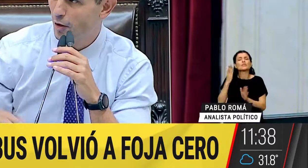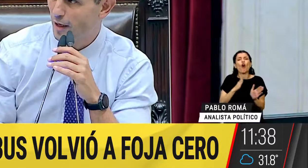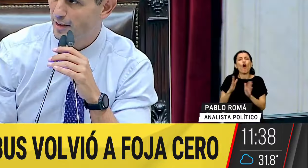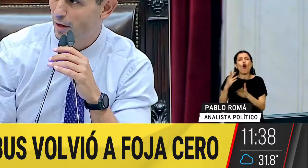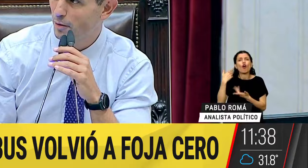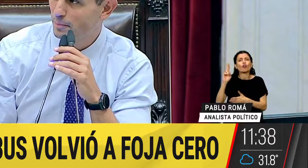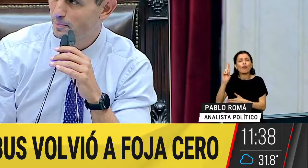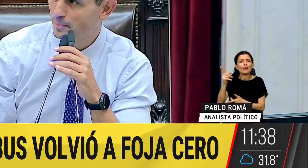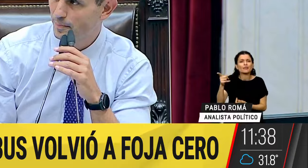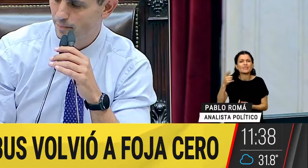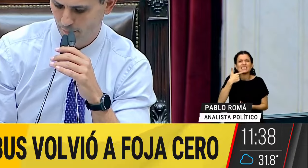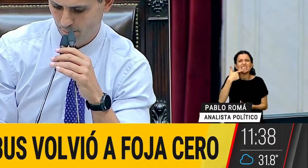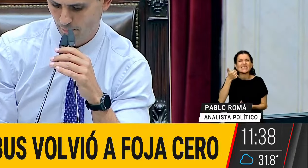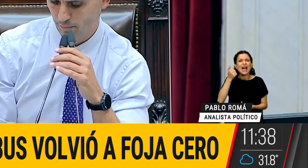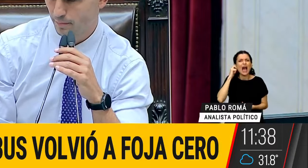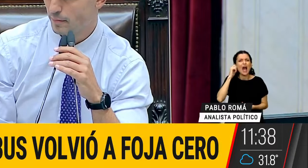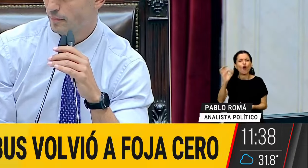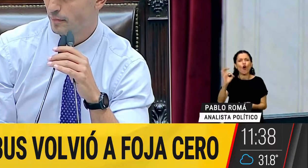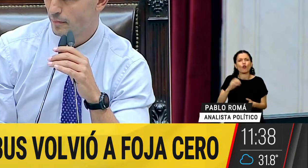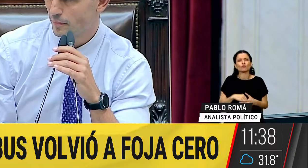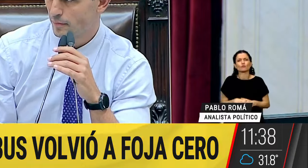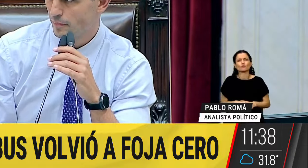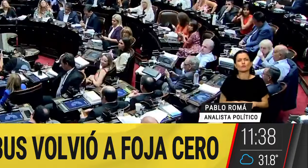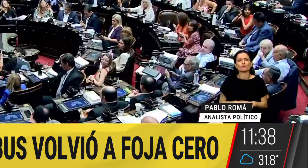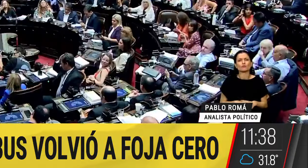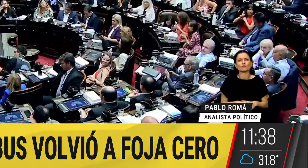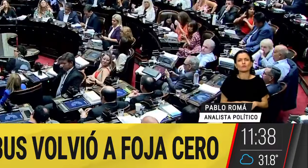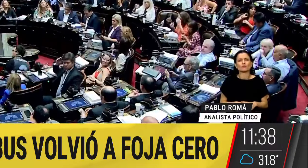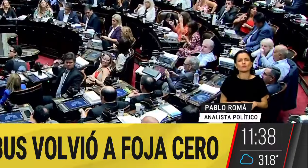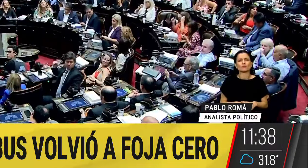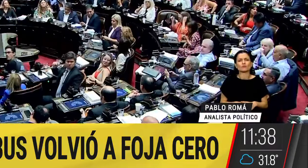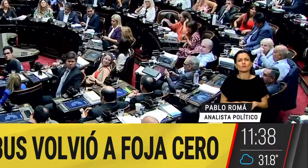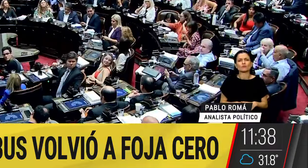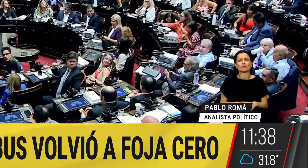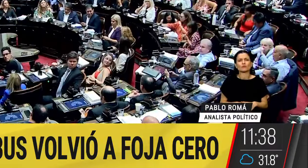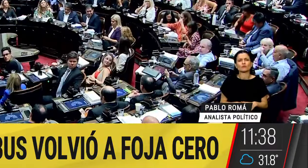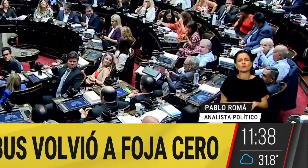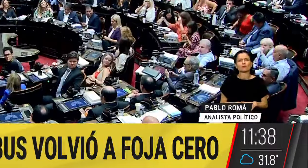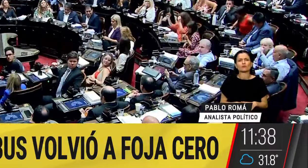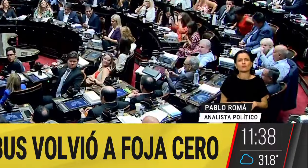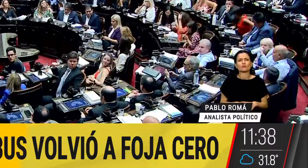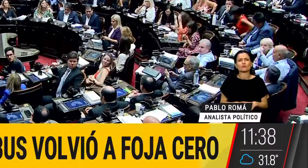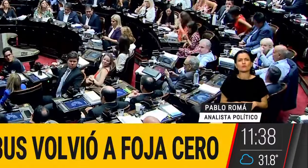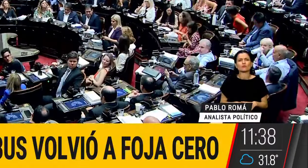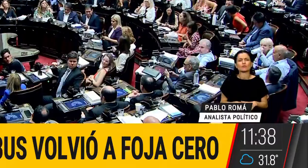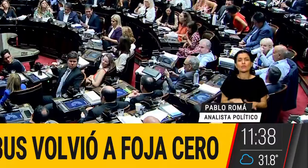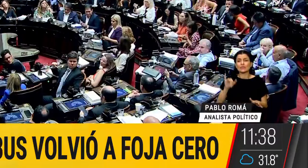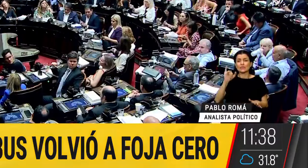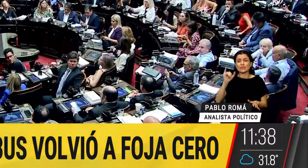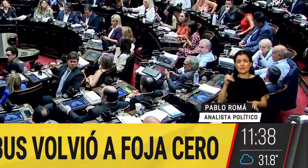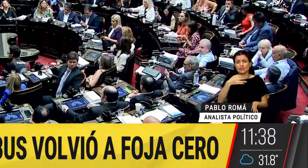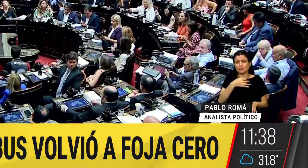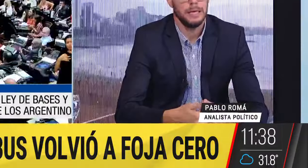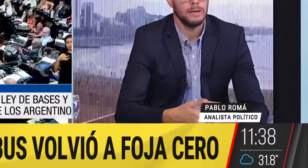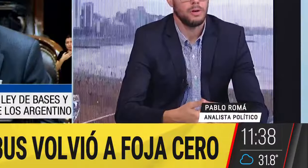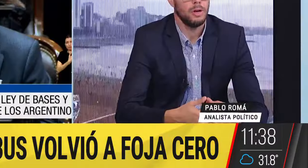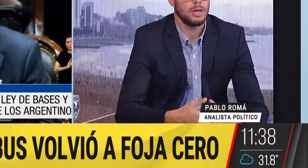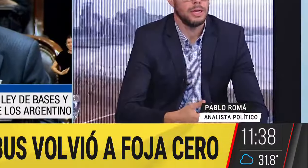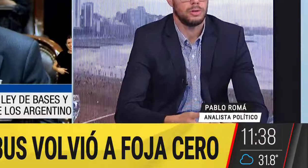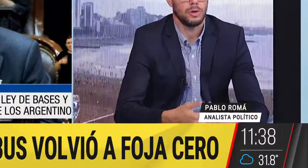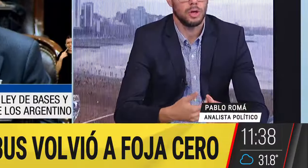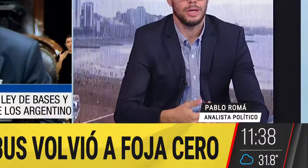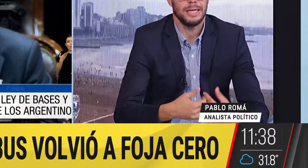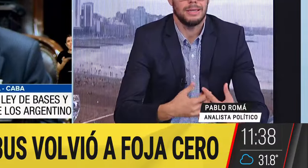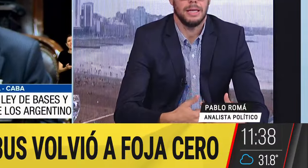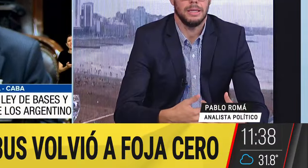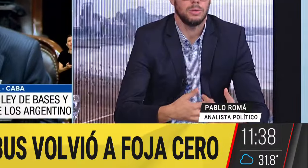discusión. Cuando vos tenés que gobernar, el modo del gobierno. Tenés que poner en juego el volumen político, la capacidad política que vos tenés para gobernar. Y eso es lo que